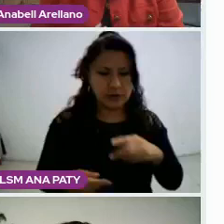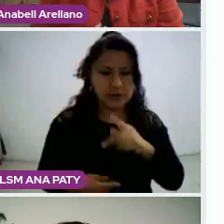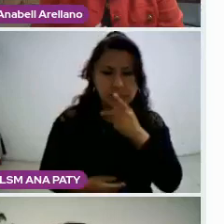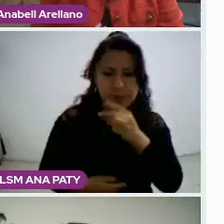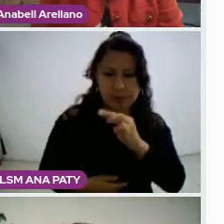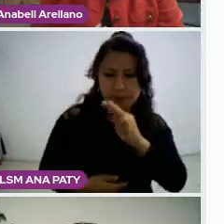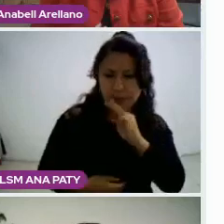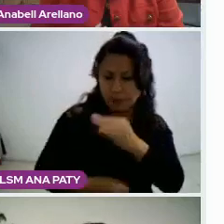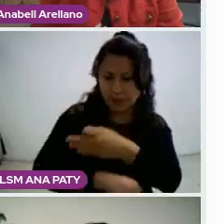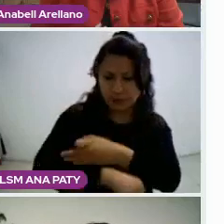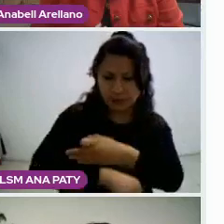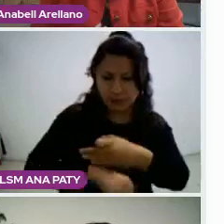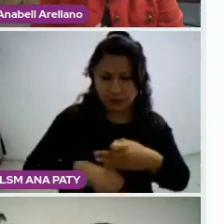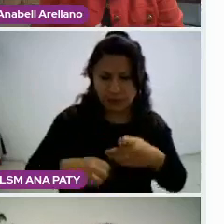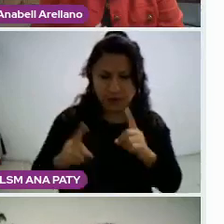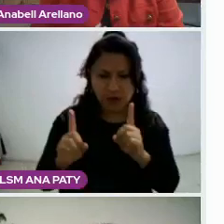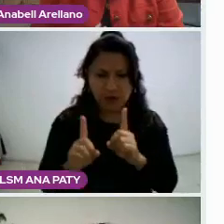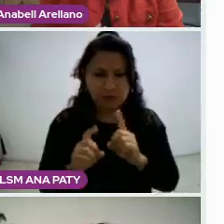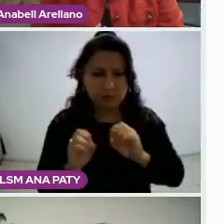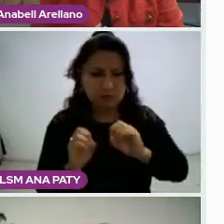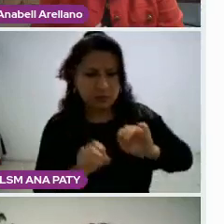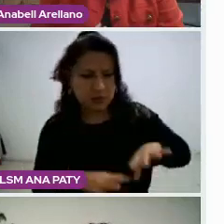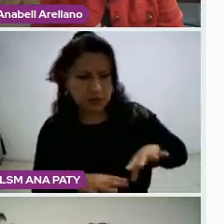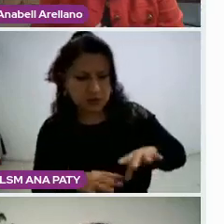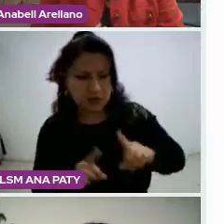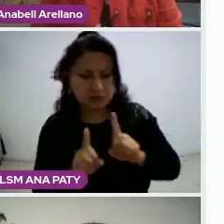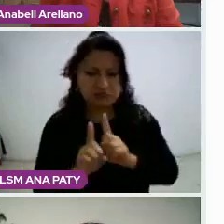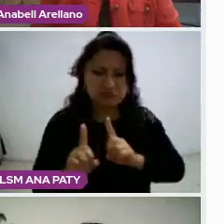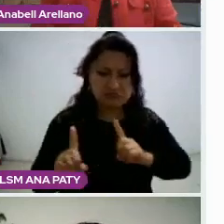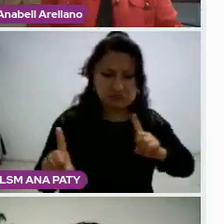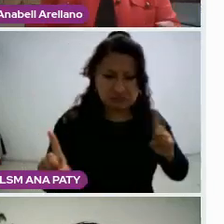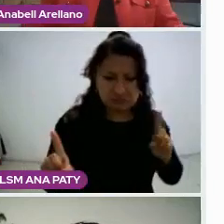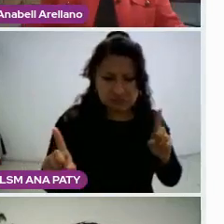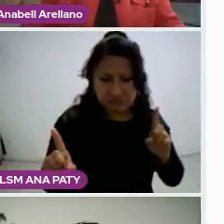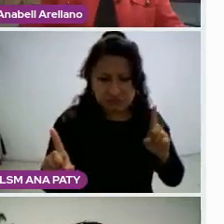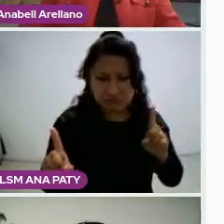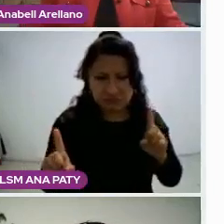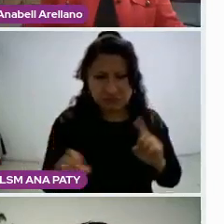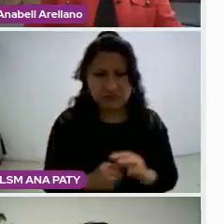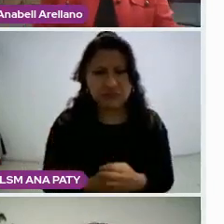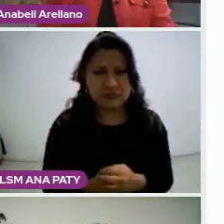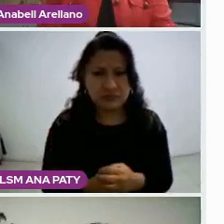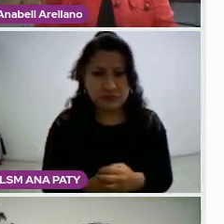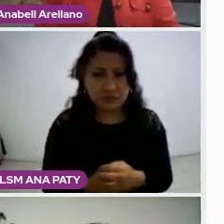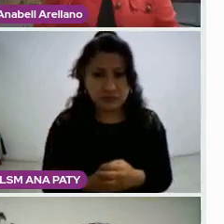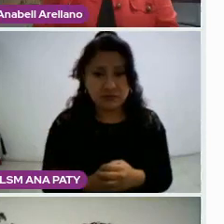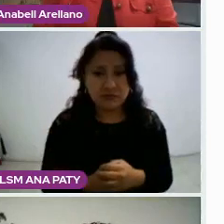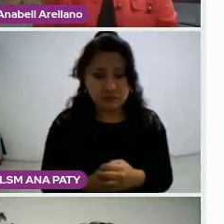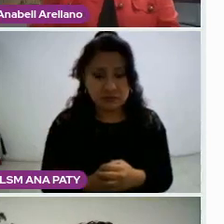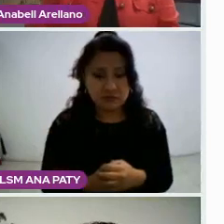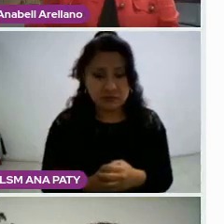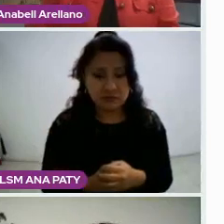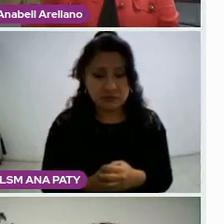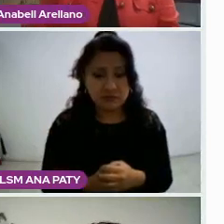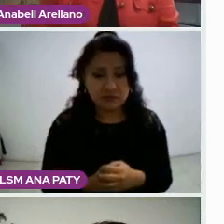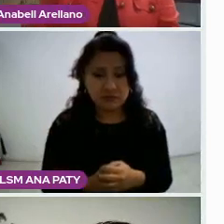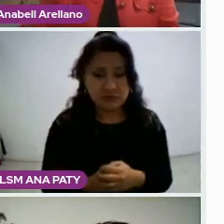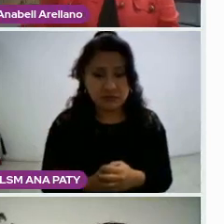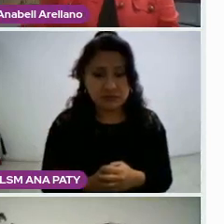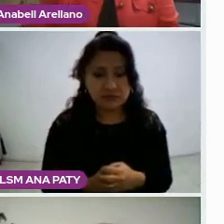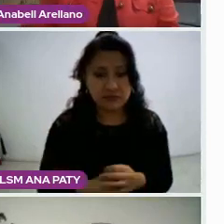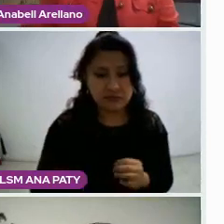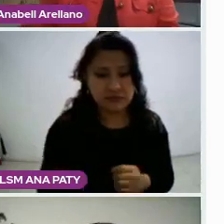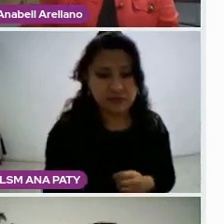madre ausente, un síndrome de la madre ausente, o más bien de los padres ausentes, ¿no? Porque realmente se le llega a cargar